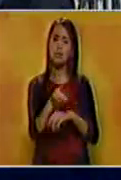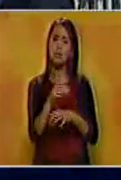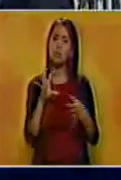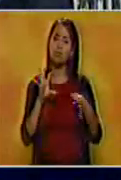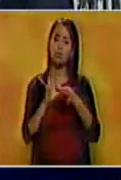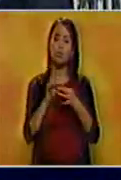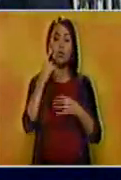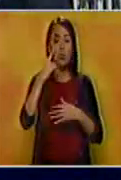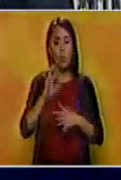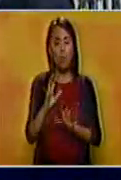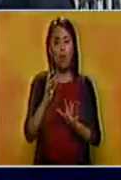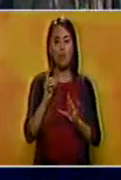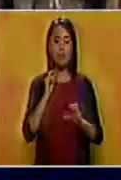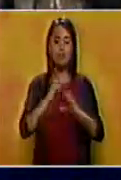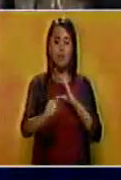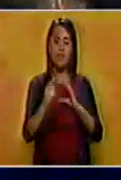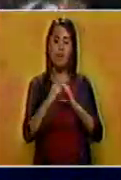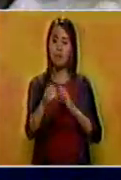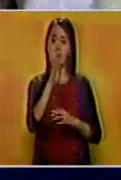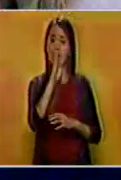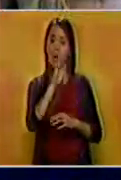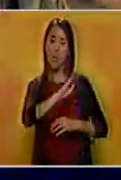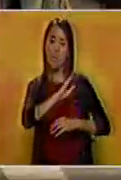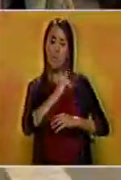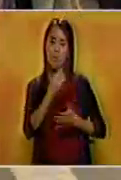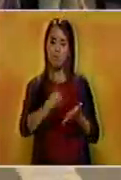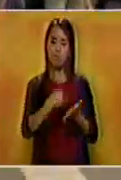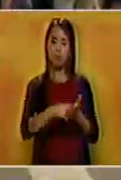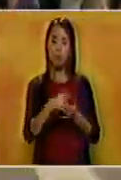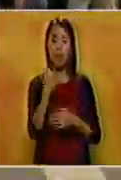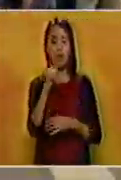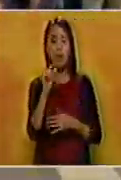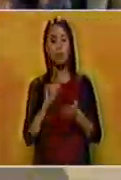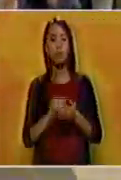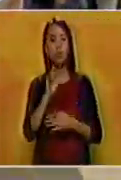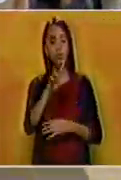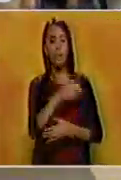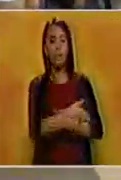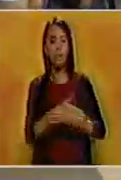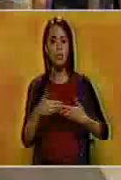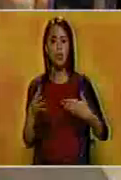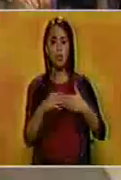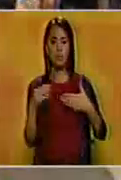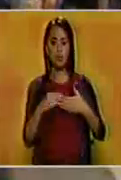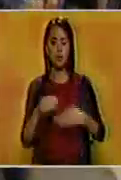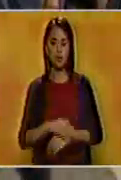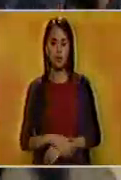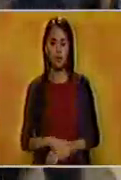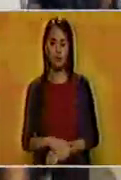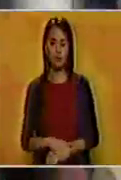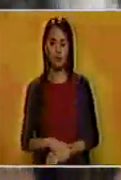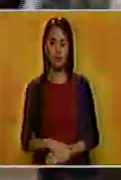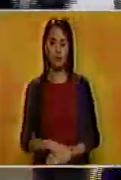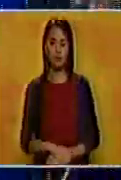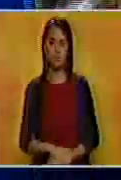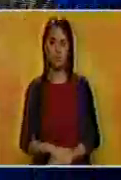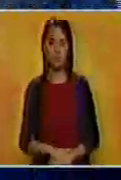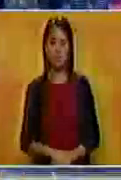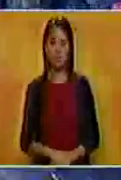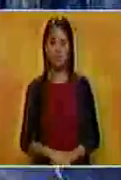con una supuesta transferencia a sus cuentas bancarias de unos 10.3 millones de dólares.